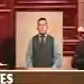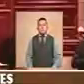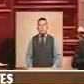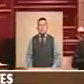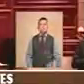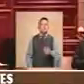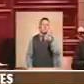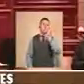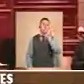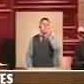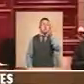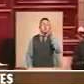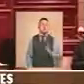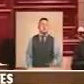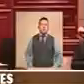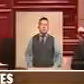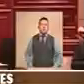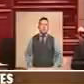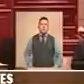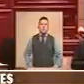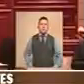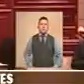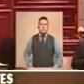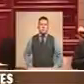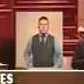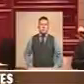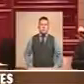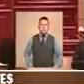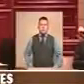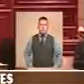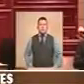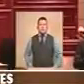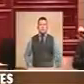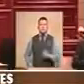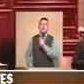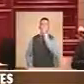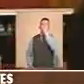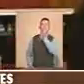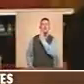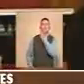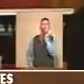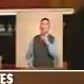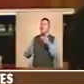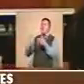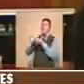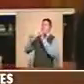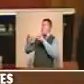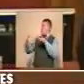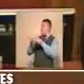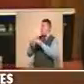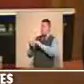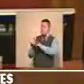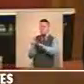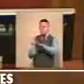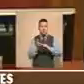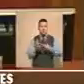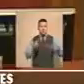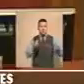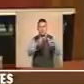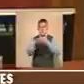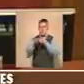Sonido para la representante, por favor. Se comprometieron para que la reparación